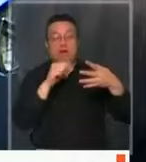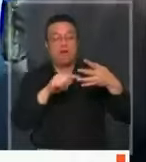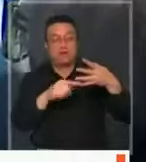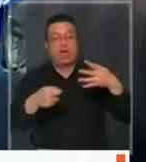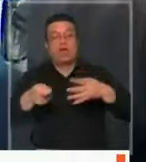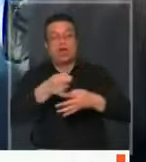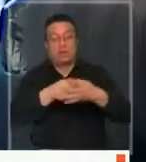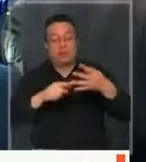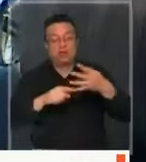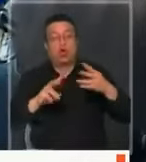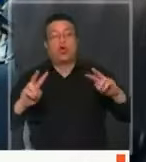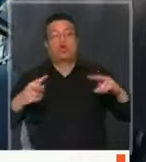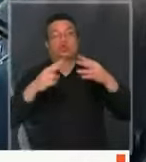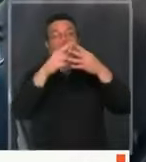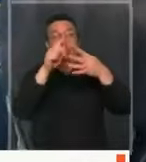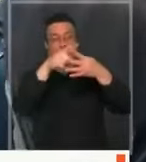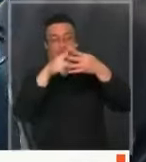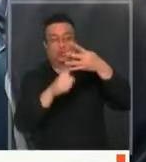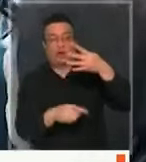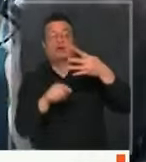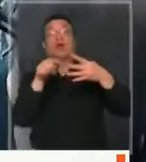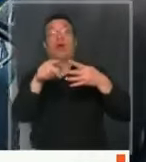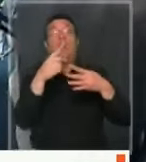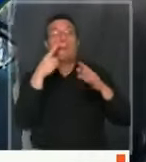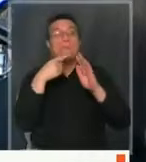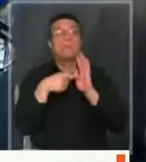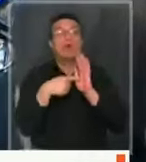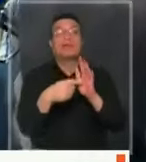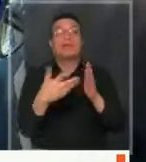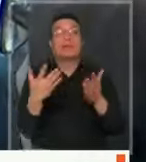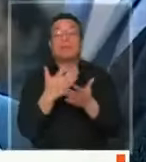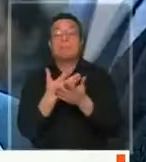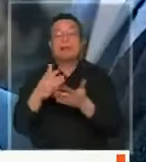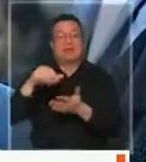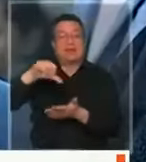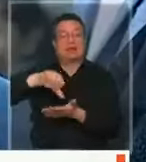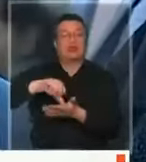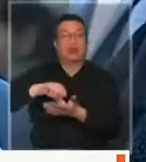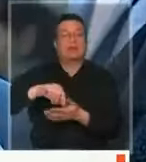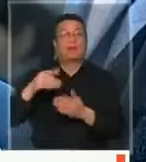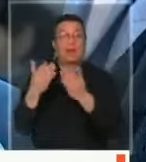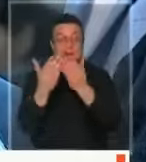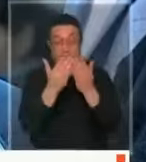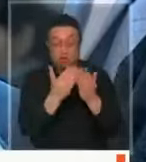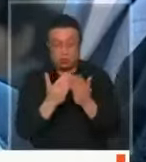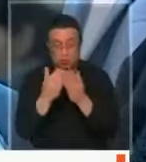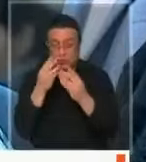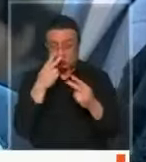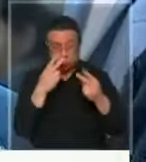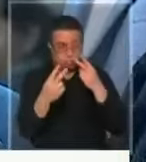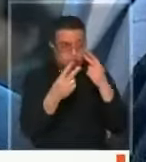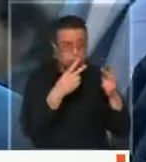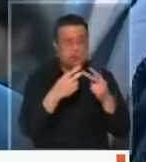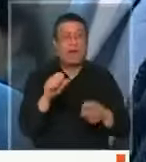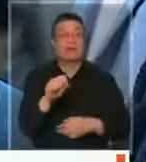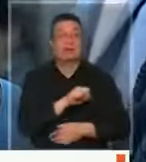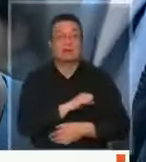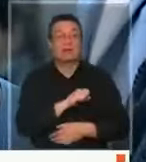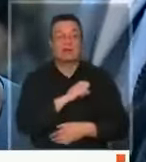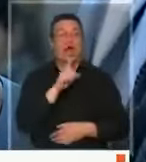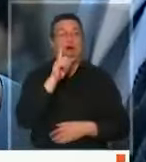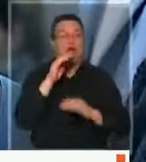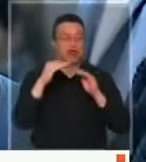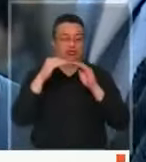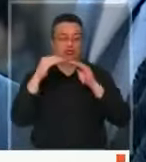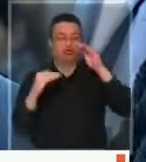y construcción, digamos como muestras de lo que estaba pasando en nuestra ciudad. Con los estudios que estamos viendo es que Santiago tiene brechas muy grandes,